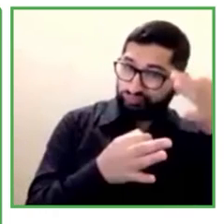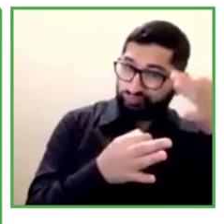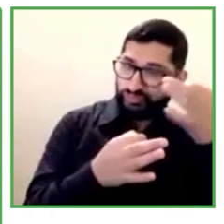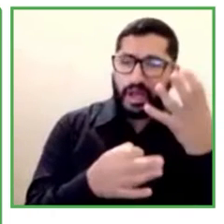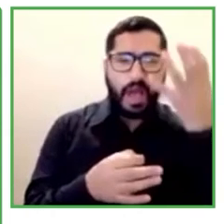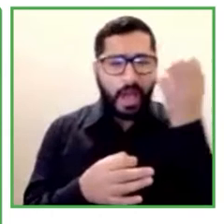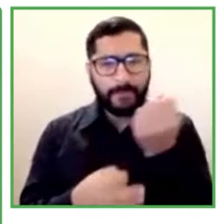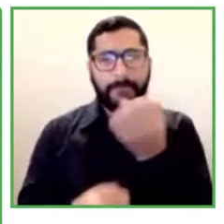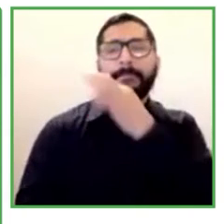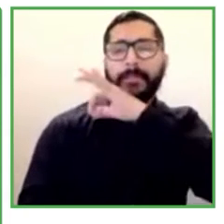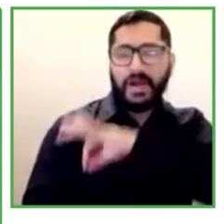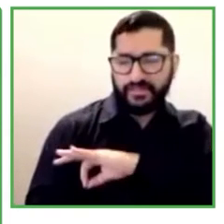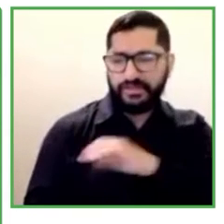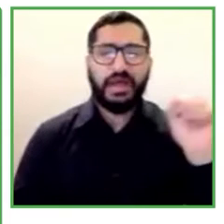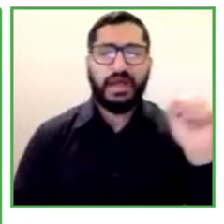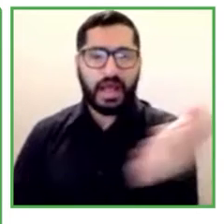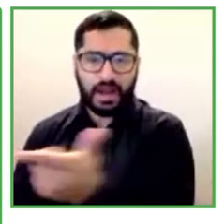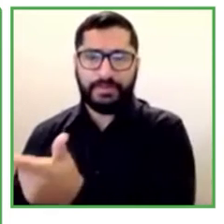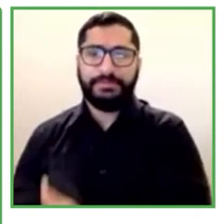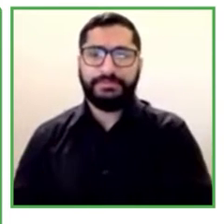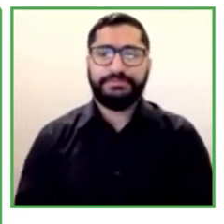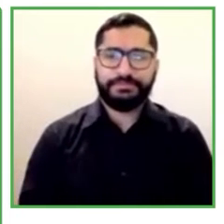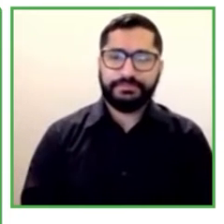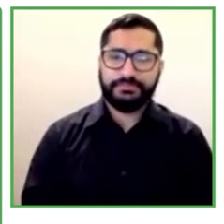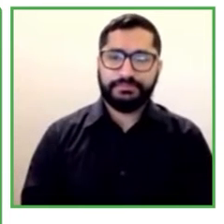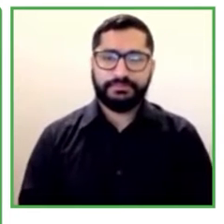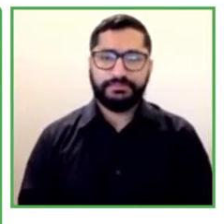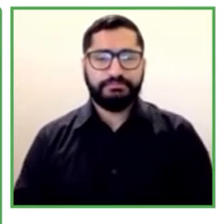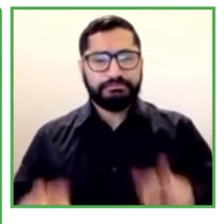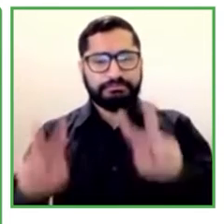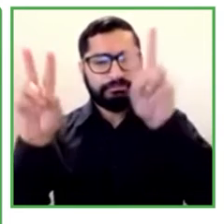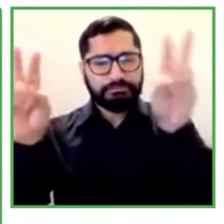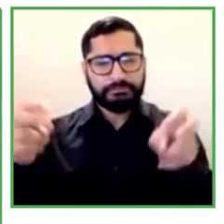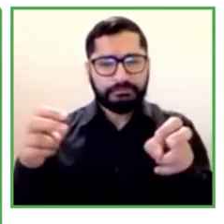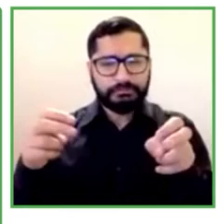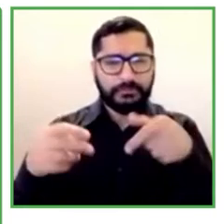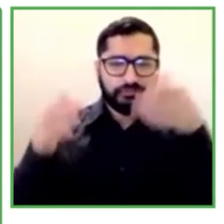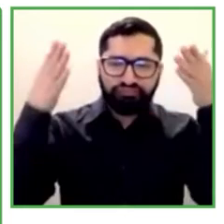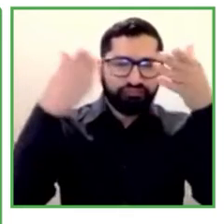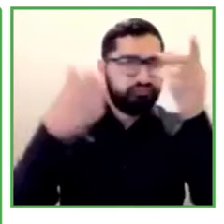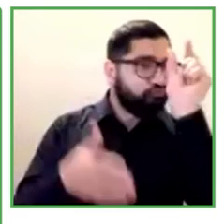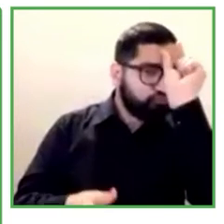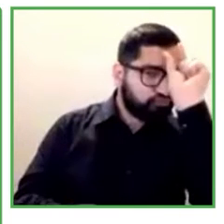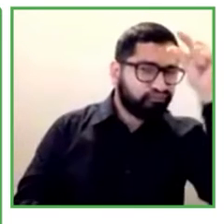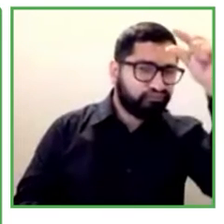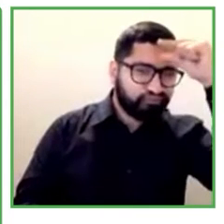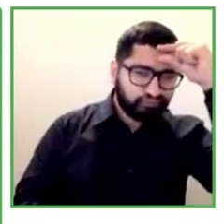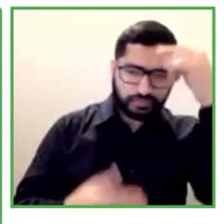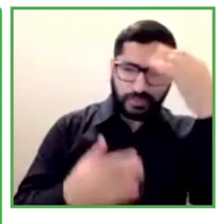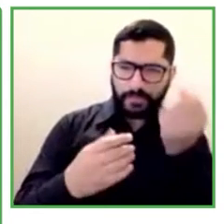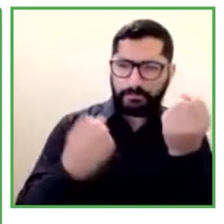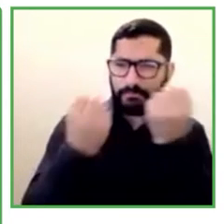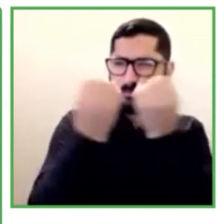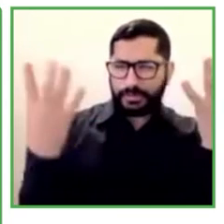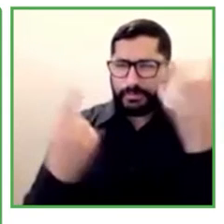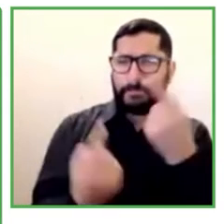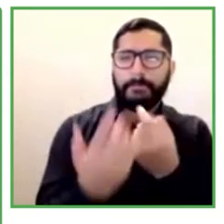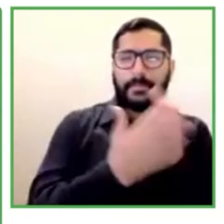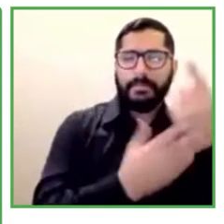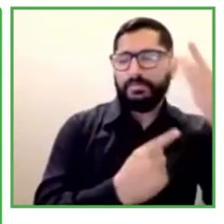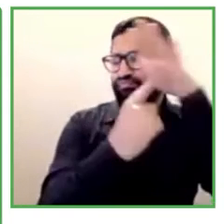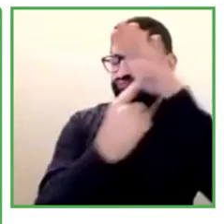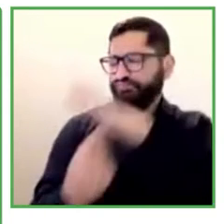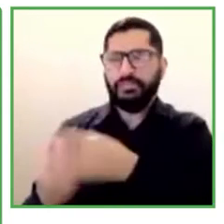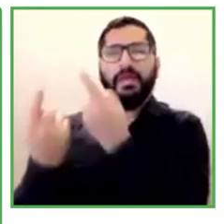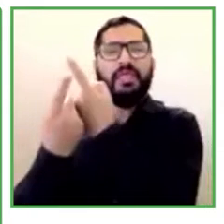enfocándonos no solamente en la diversidad del lugar de trabajo, pero también en una cultura inclusiva. Y creo que eso